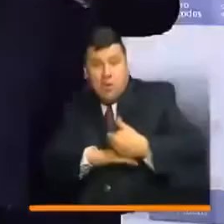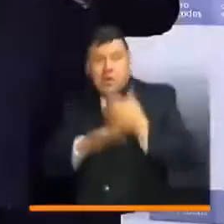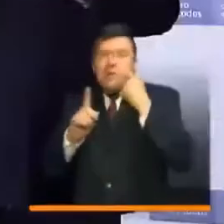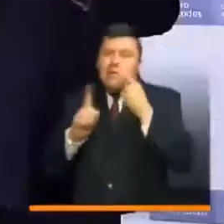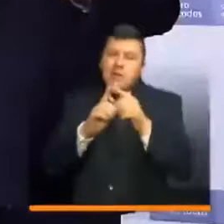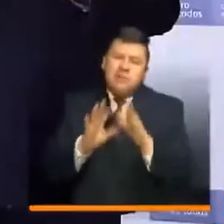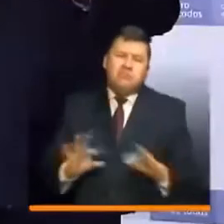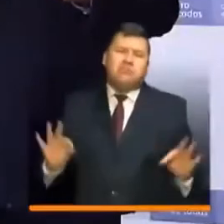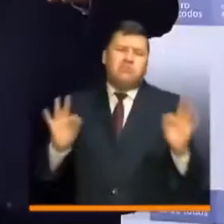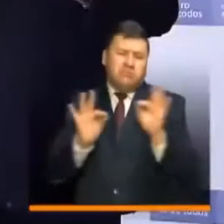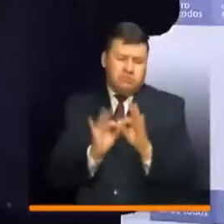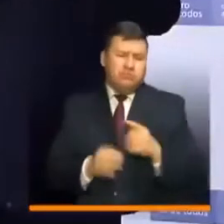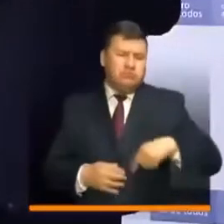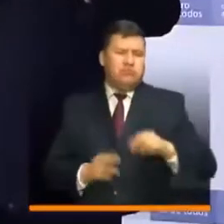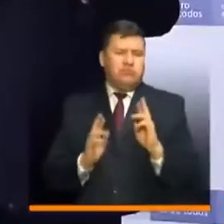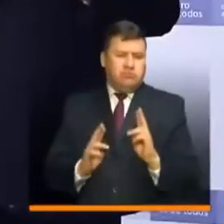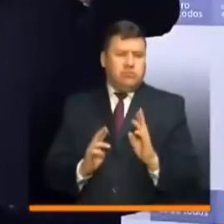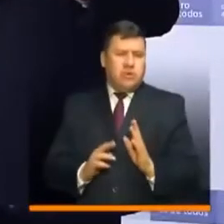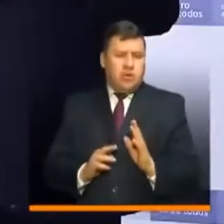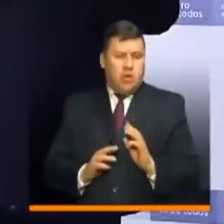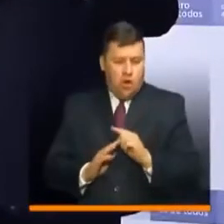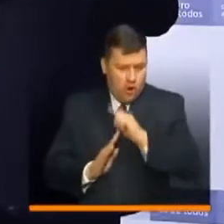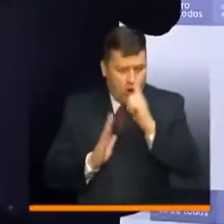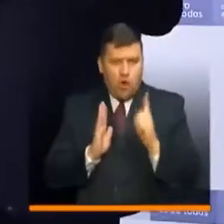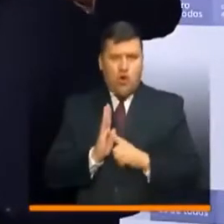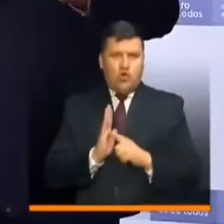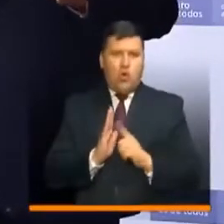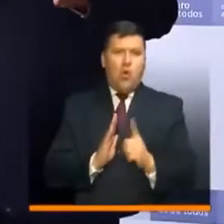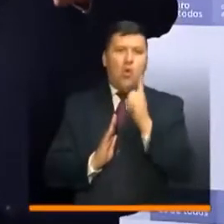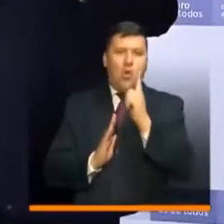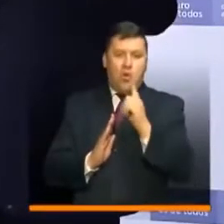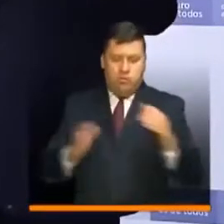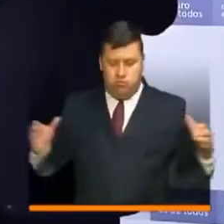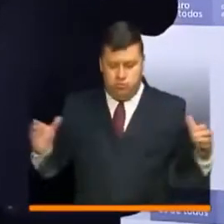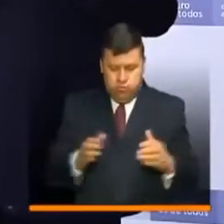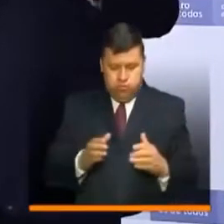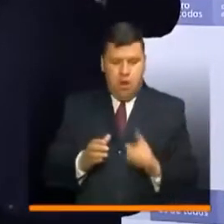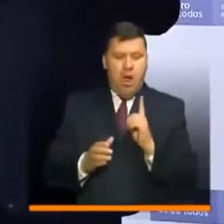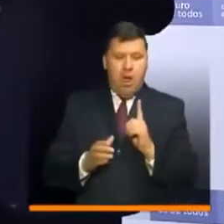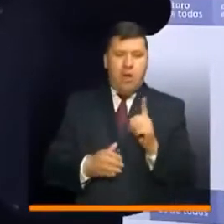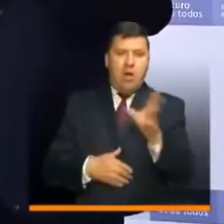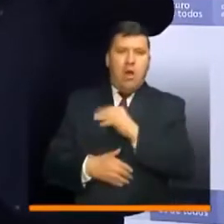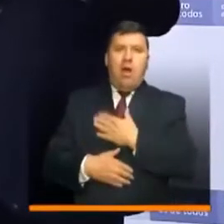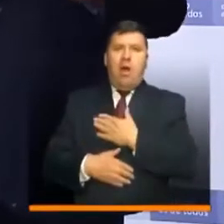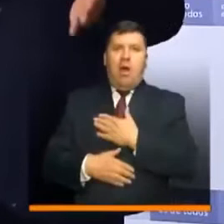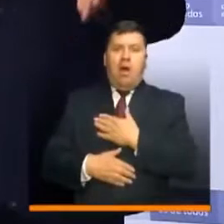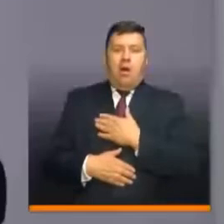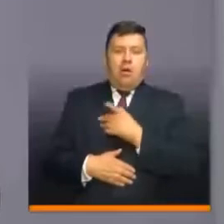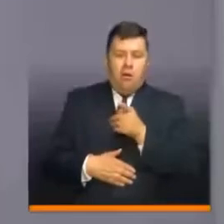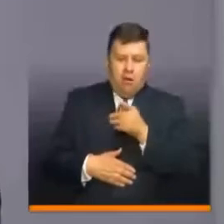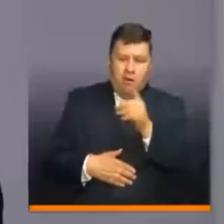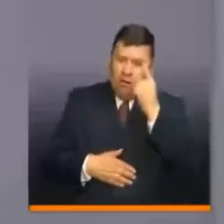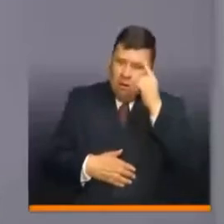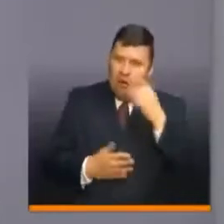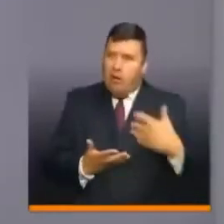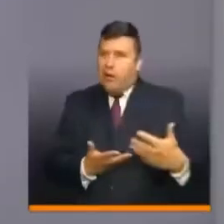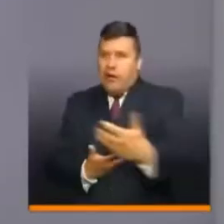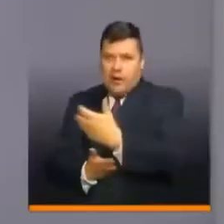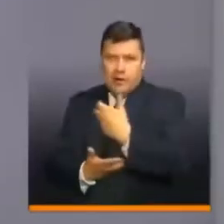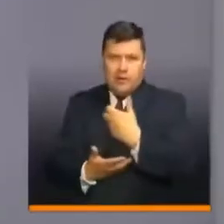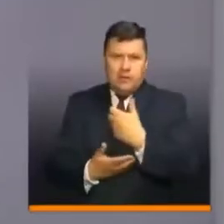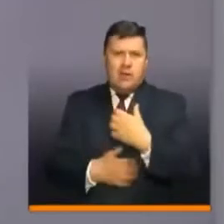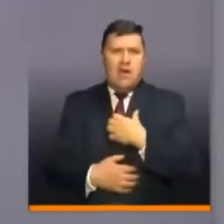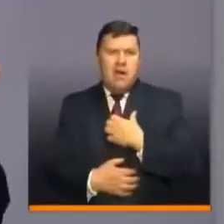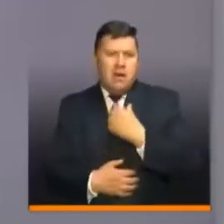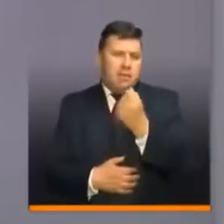importante acá es que tengamos todo junto en un solo lugar que ustedes todos vayan a este sitio y que recordamos allí todas esas